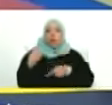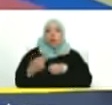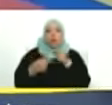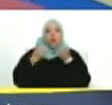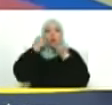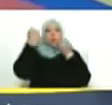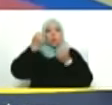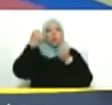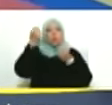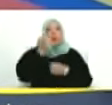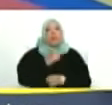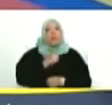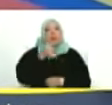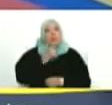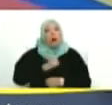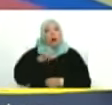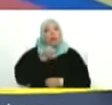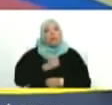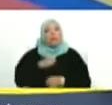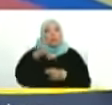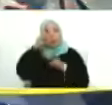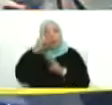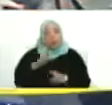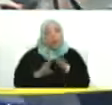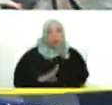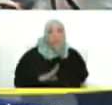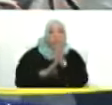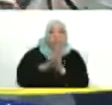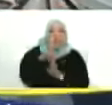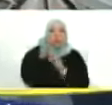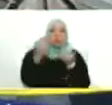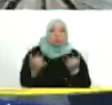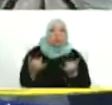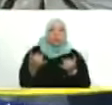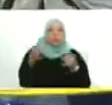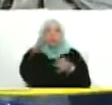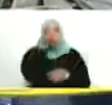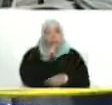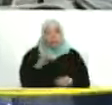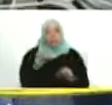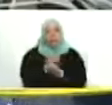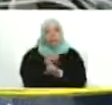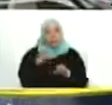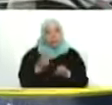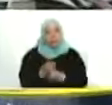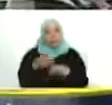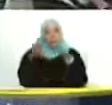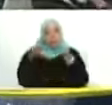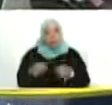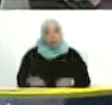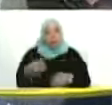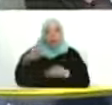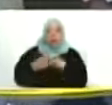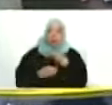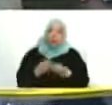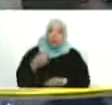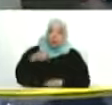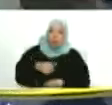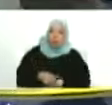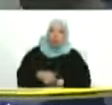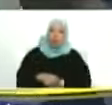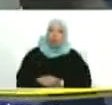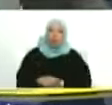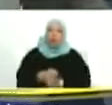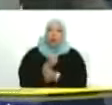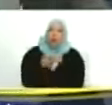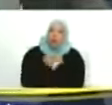lucha, de resistencia, de despegue, de crecimiento. Serán años para cosechar lo que estamos sembrando hoy.